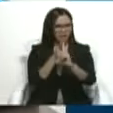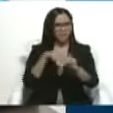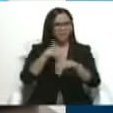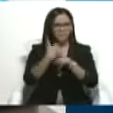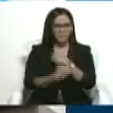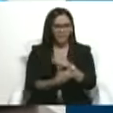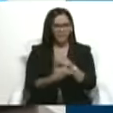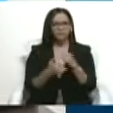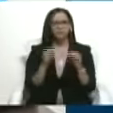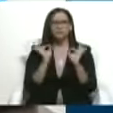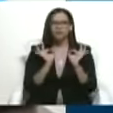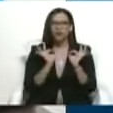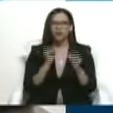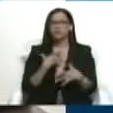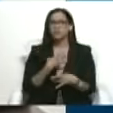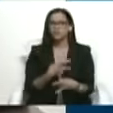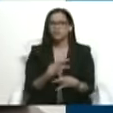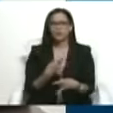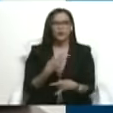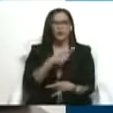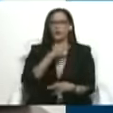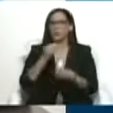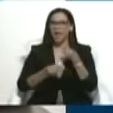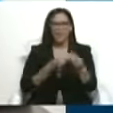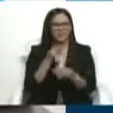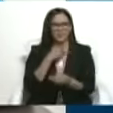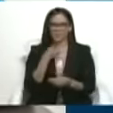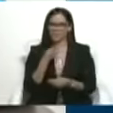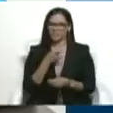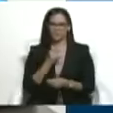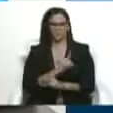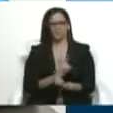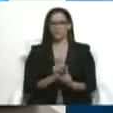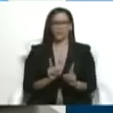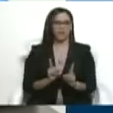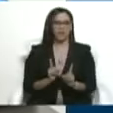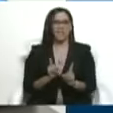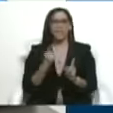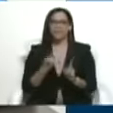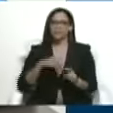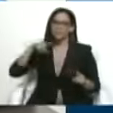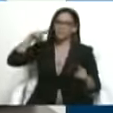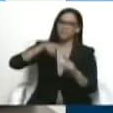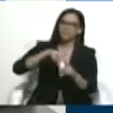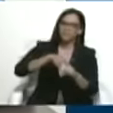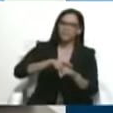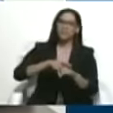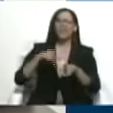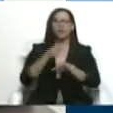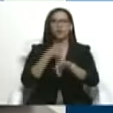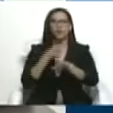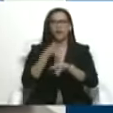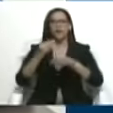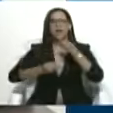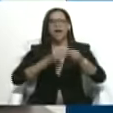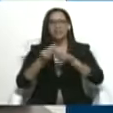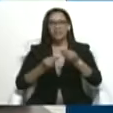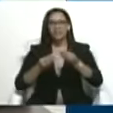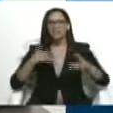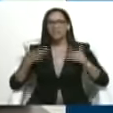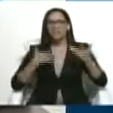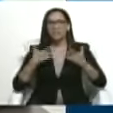verdadera intención no es generar política, sino subvertir el Estado, generando acciones